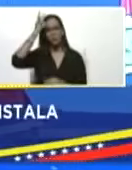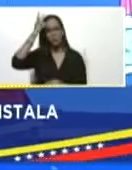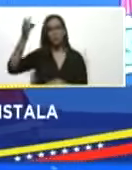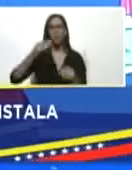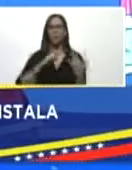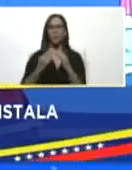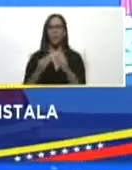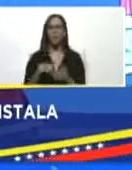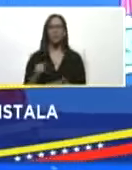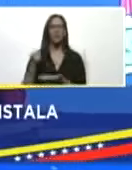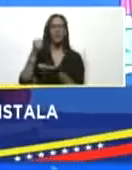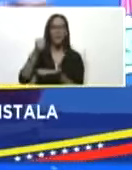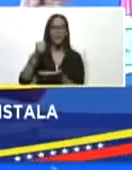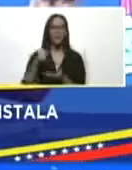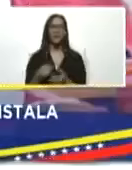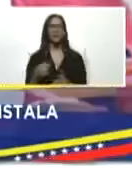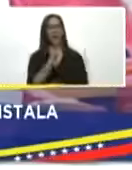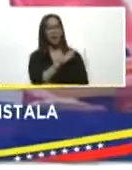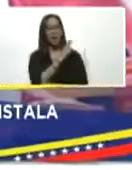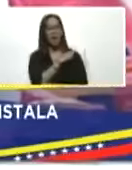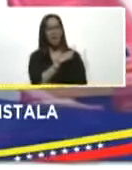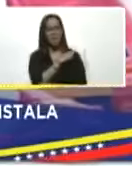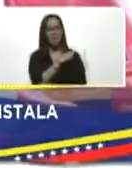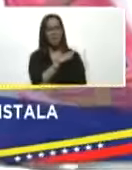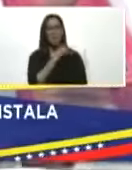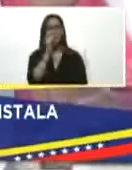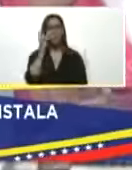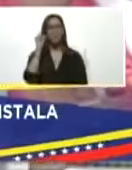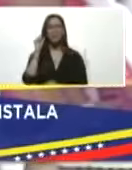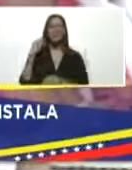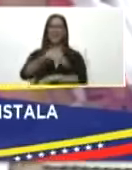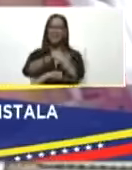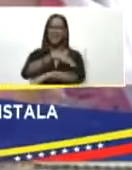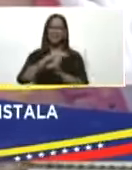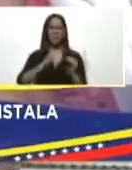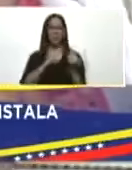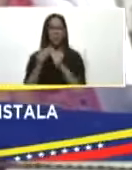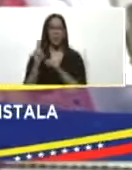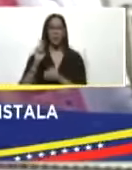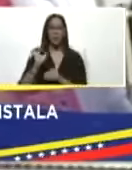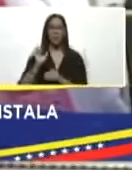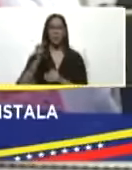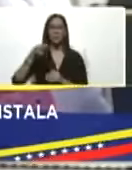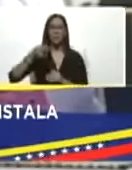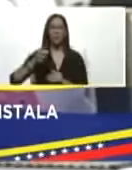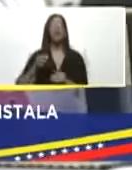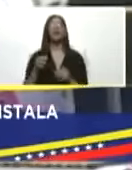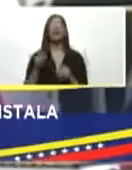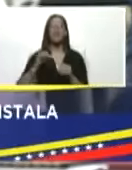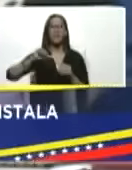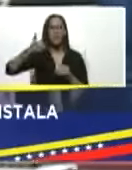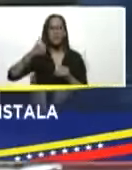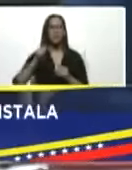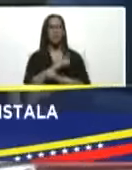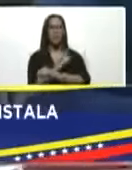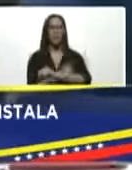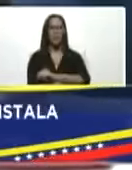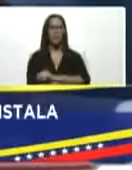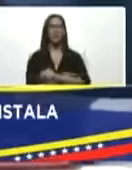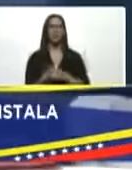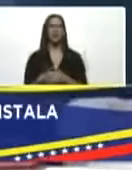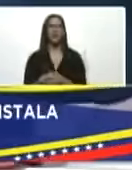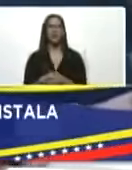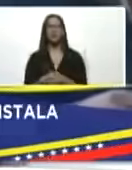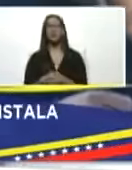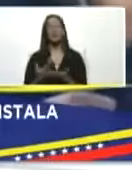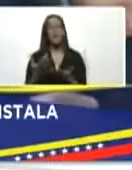CLAP, de las jefas y jefes de calle, comunidad, UVC, el inmenso poder del gran pueblo patriótico, el inmenso poder